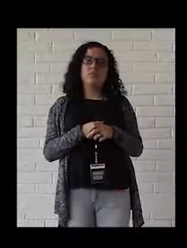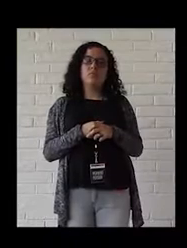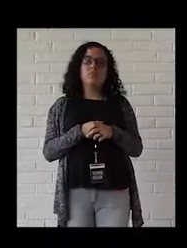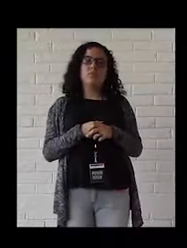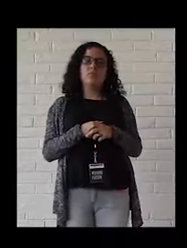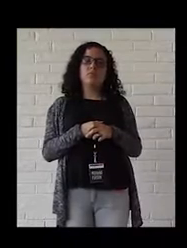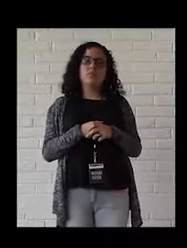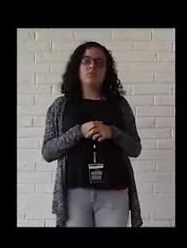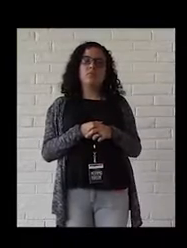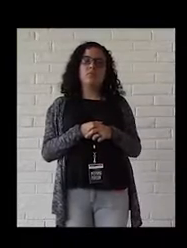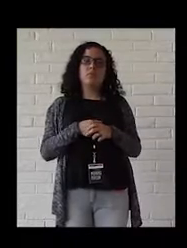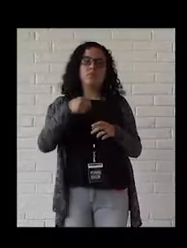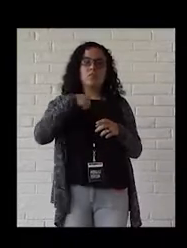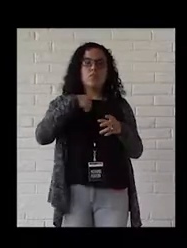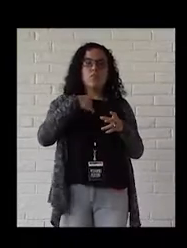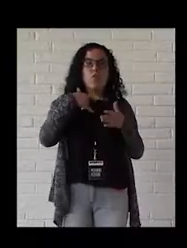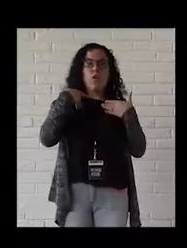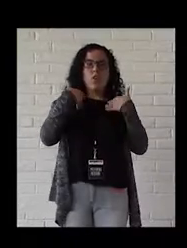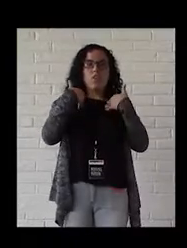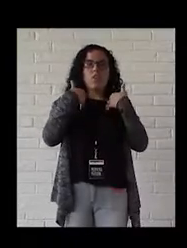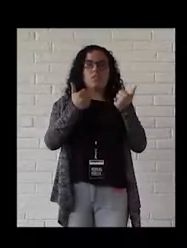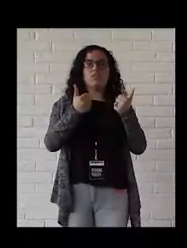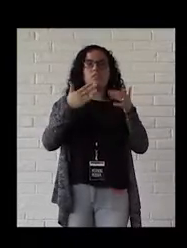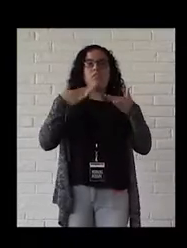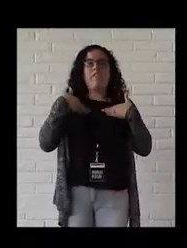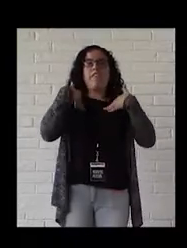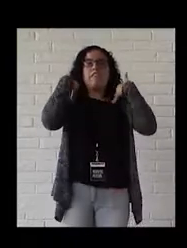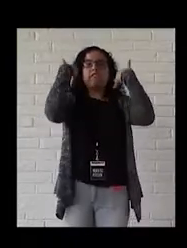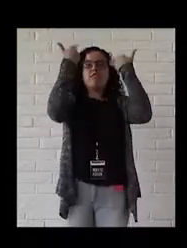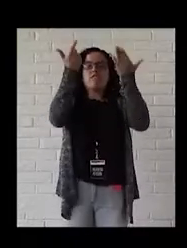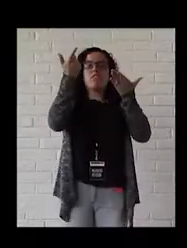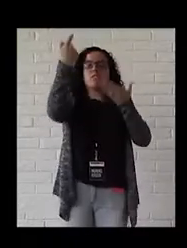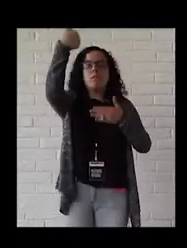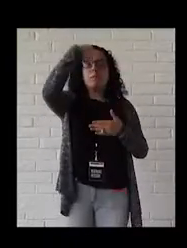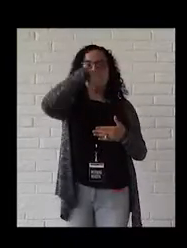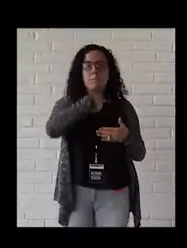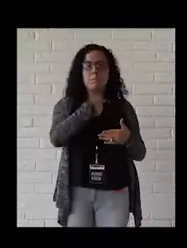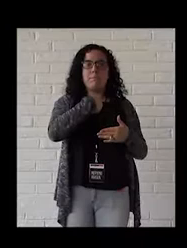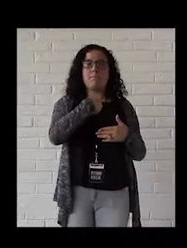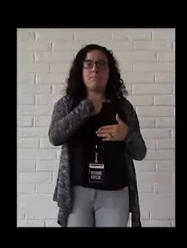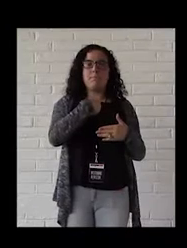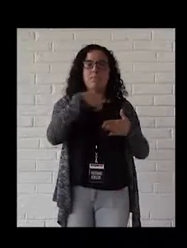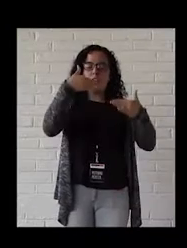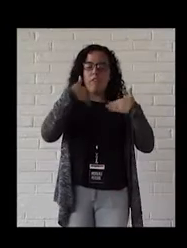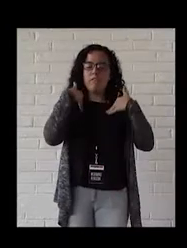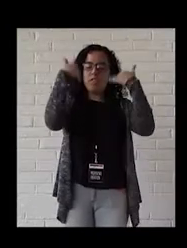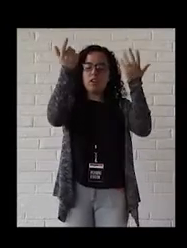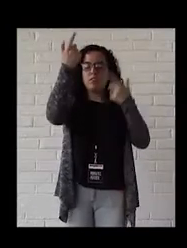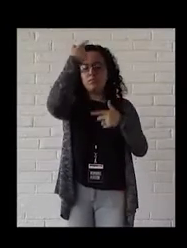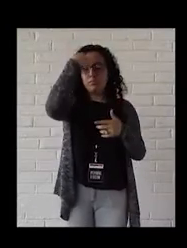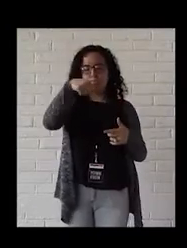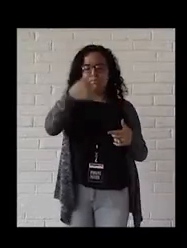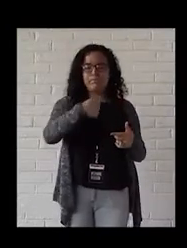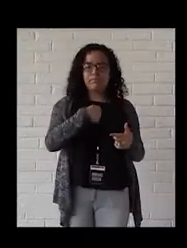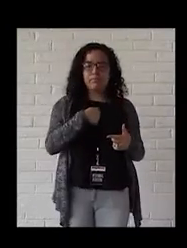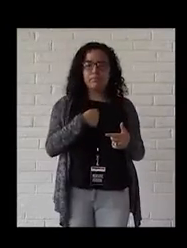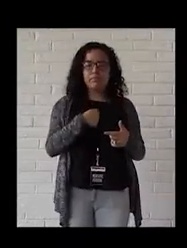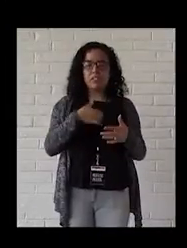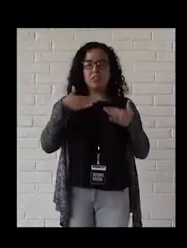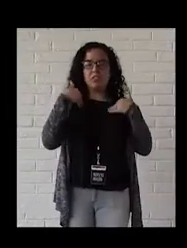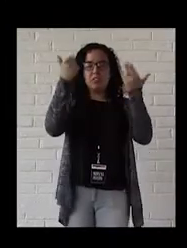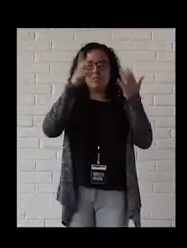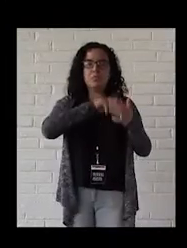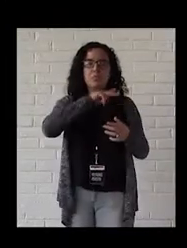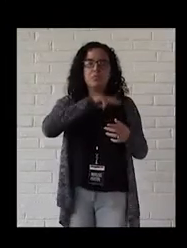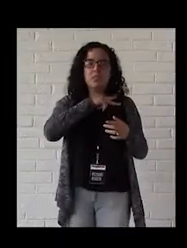pude entender mucho mejor qué significa confiar en mí mismo. Y en este momento, la confianza en mí se convirtió en la capacidad